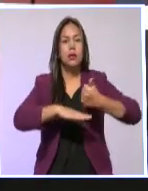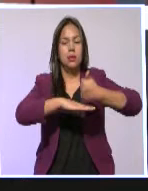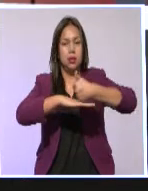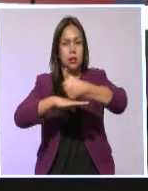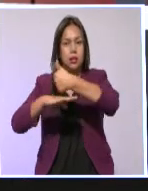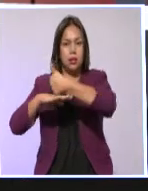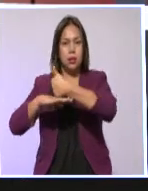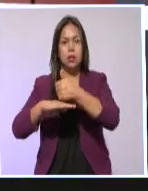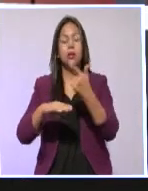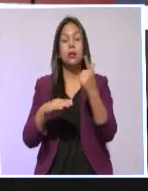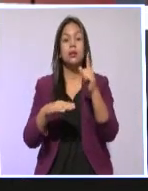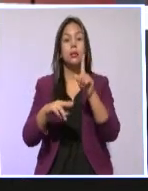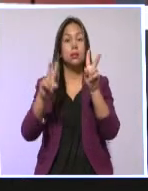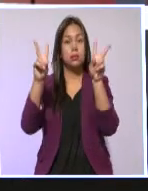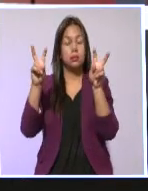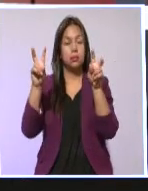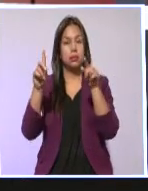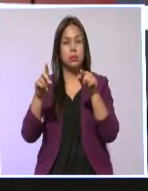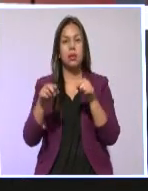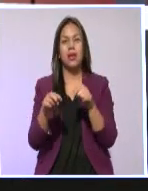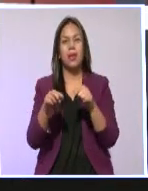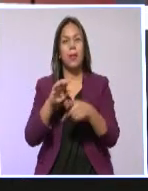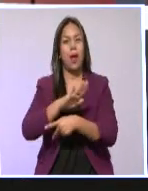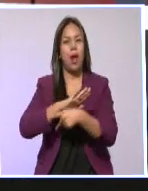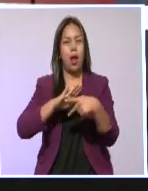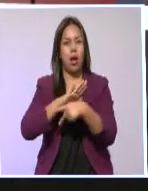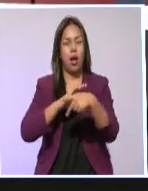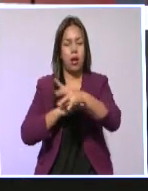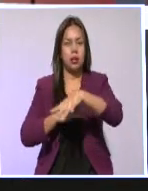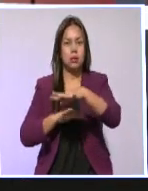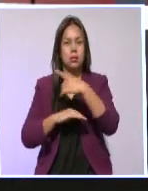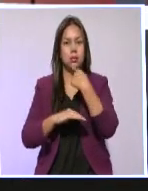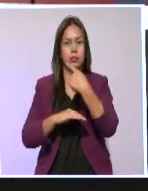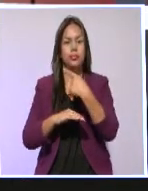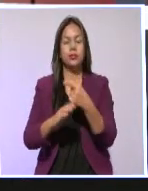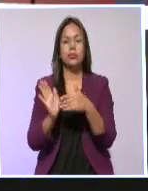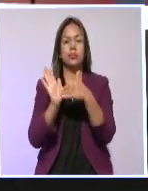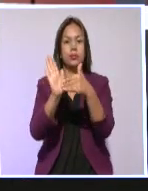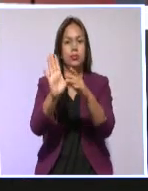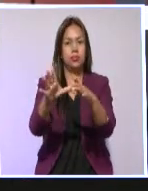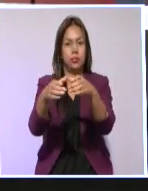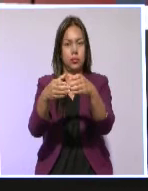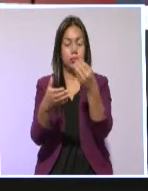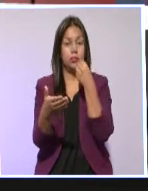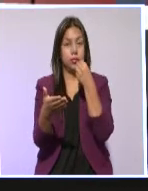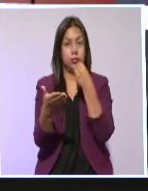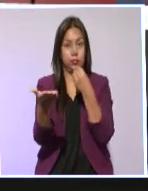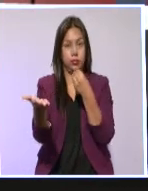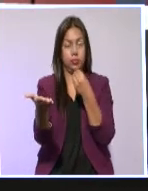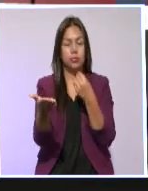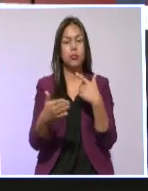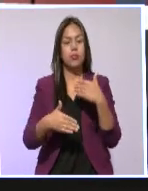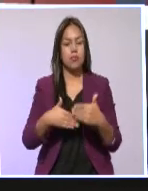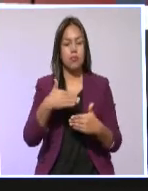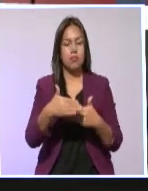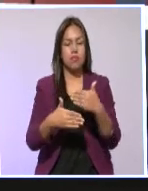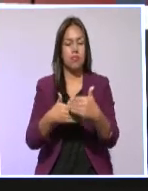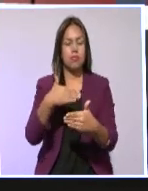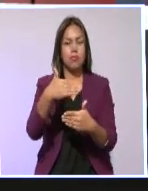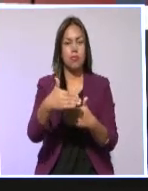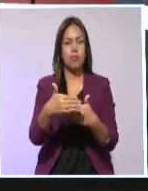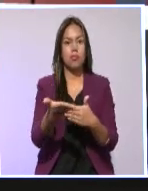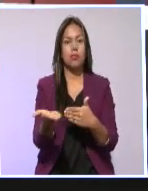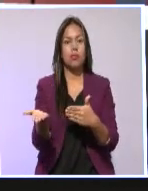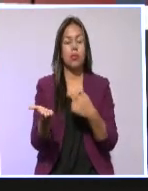Autoridades de la Agencia de Regulación y Control Hidrocarburífero exponen en la Comisión de Soberanía Alimentaria los procesos a través de los cuales